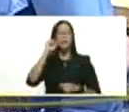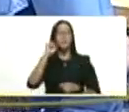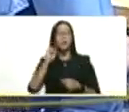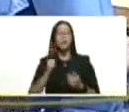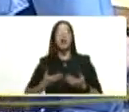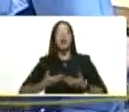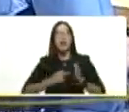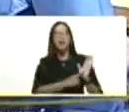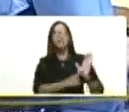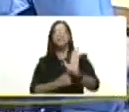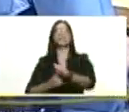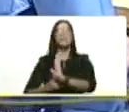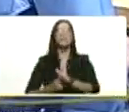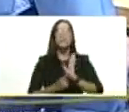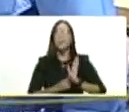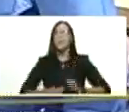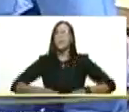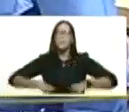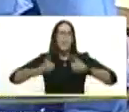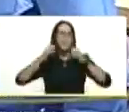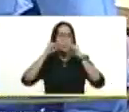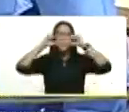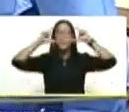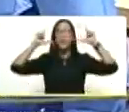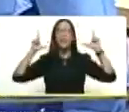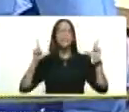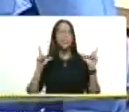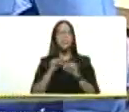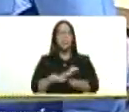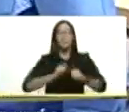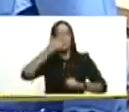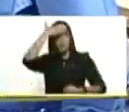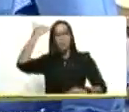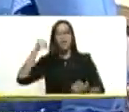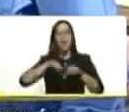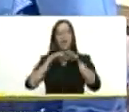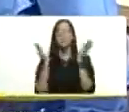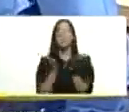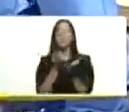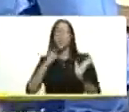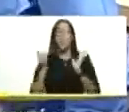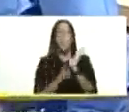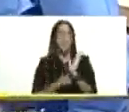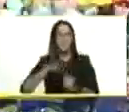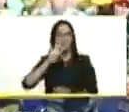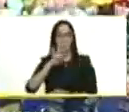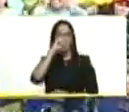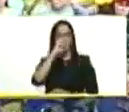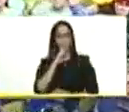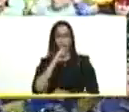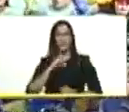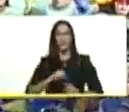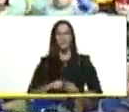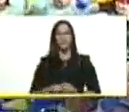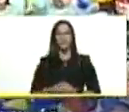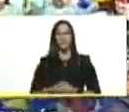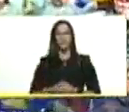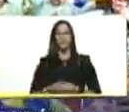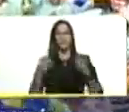la lección más inolvidable a la humanidad entera en estos cuatro años.